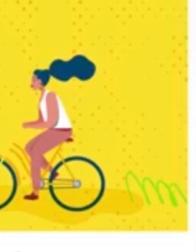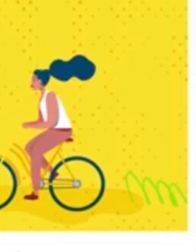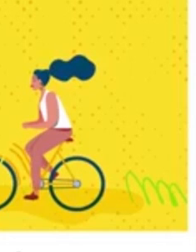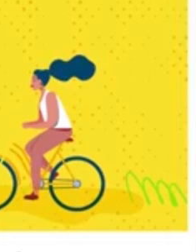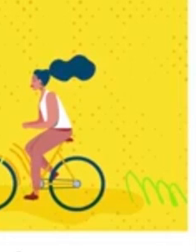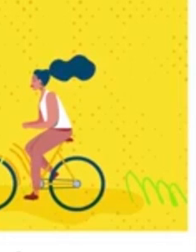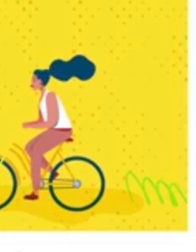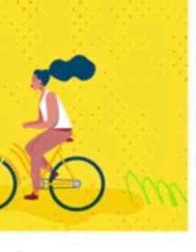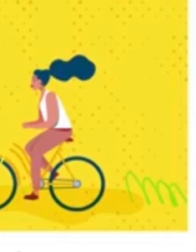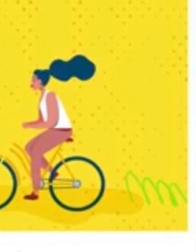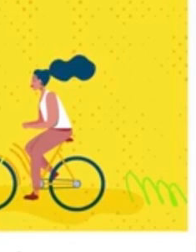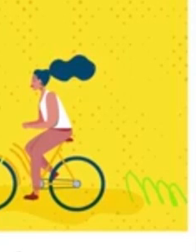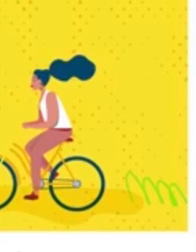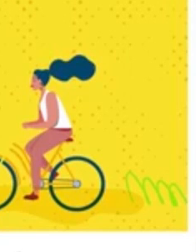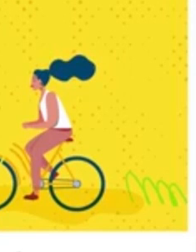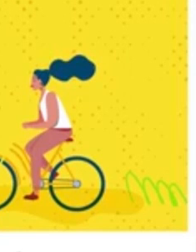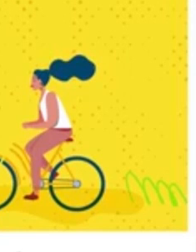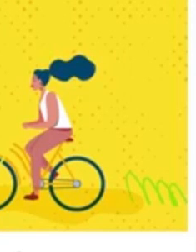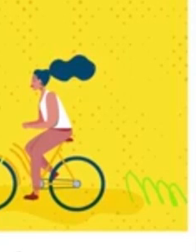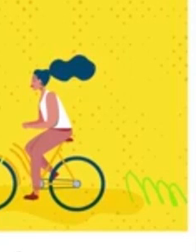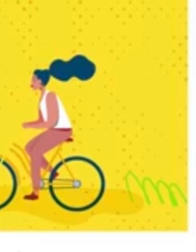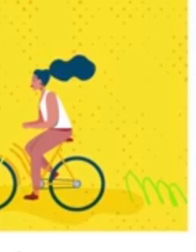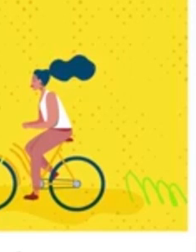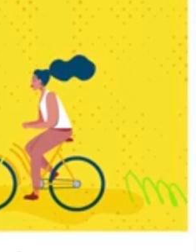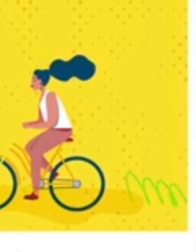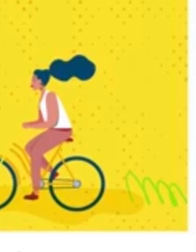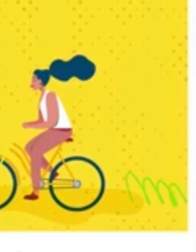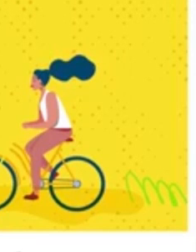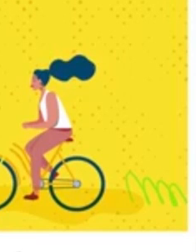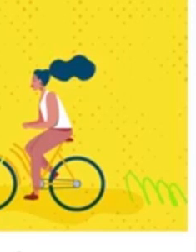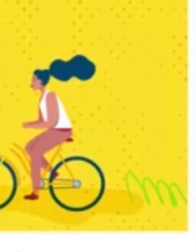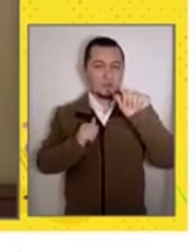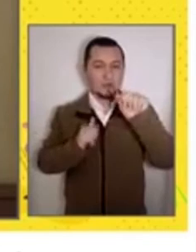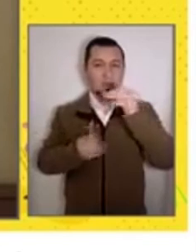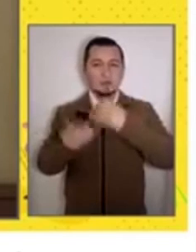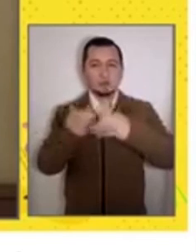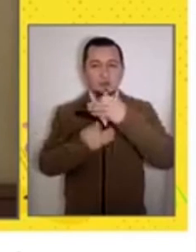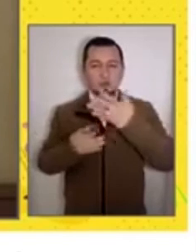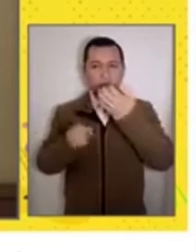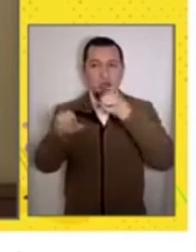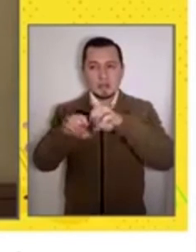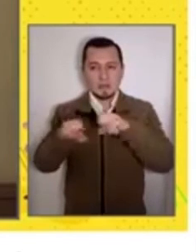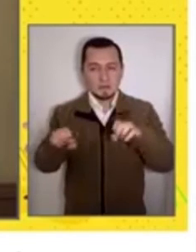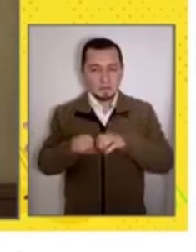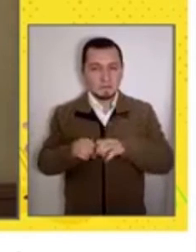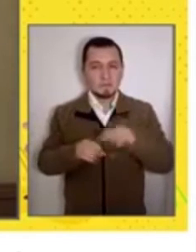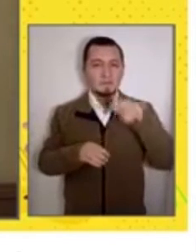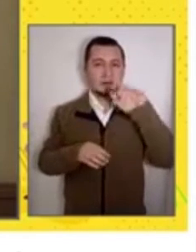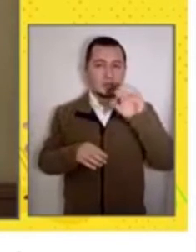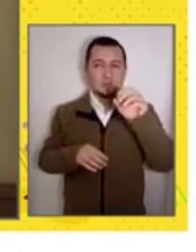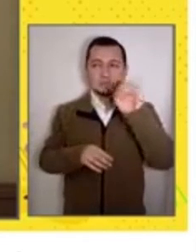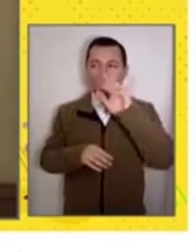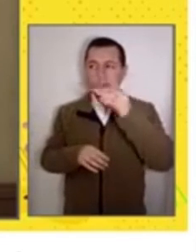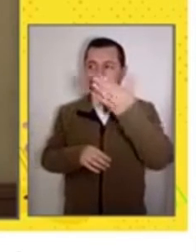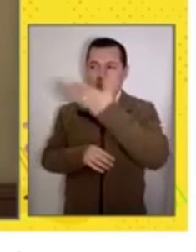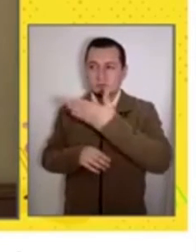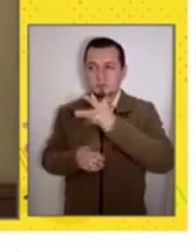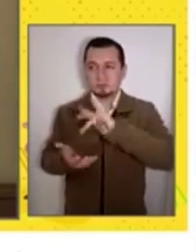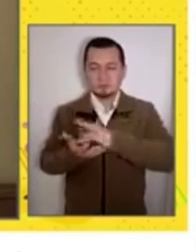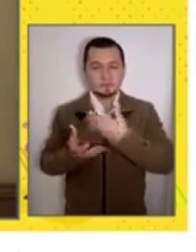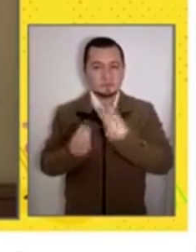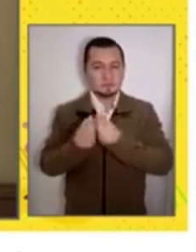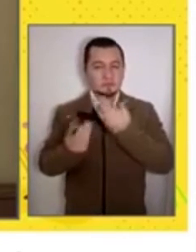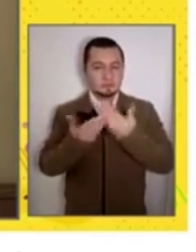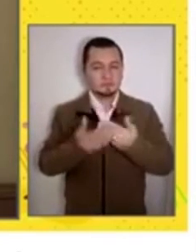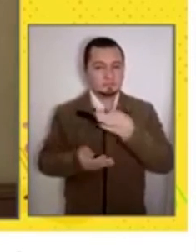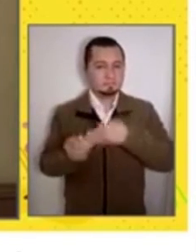del Congreso 50-50, Ciudades para las Mujeres, se realizarán conversatorios y paneles de discusión